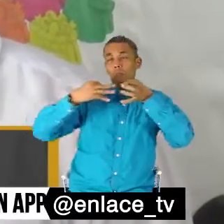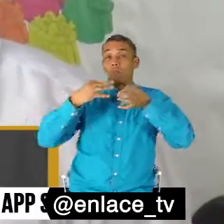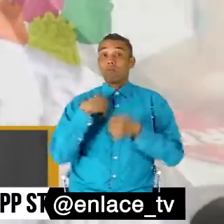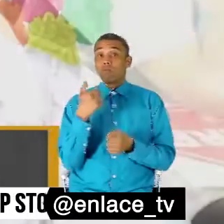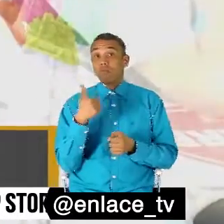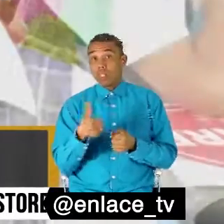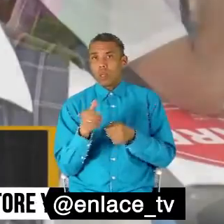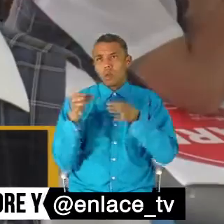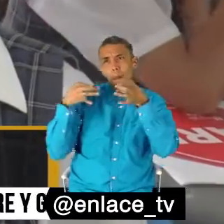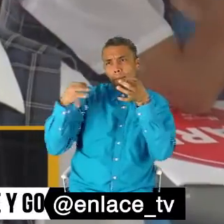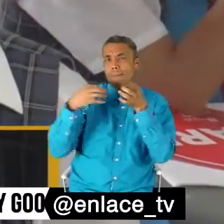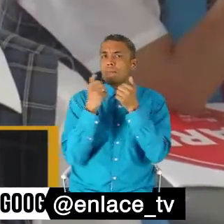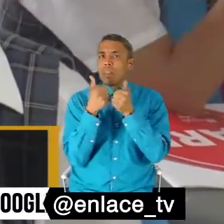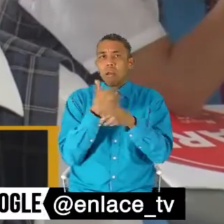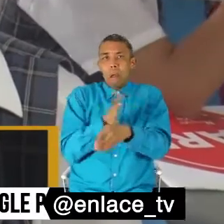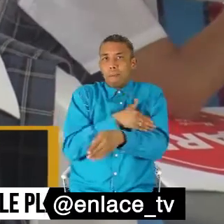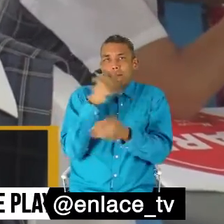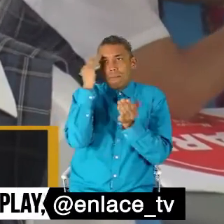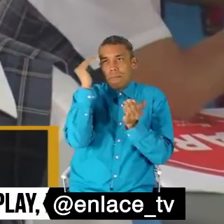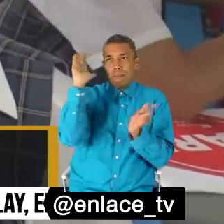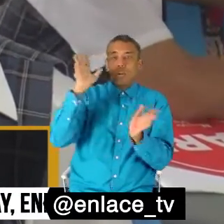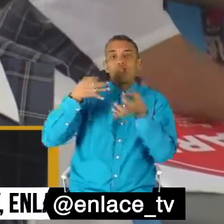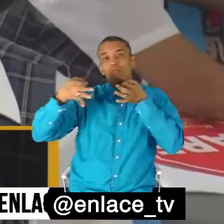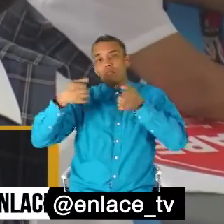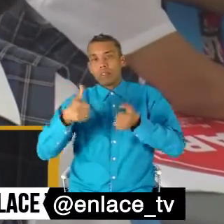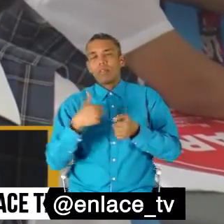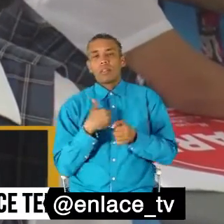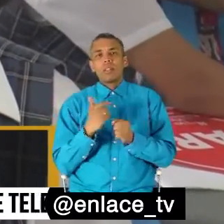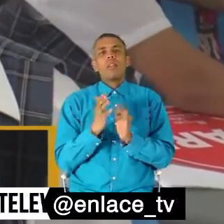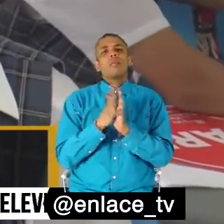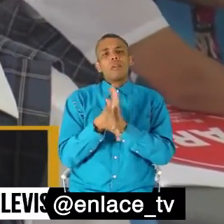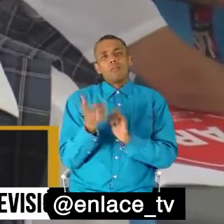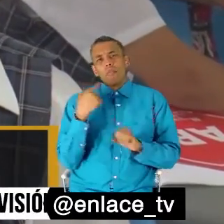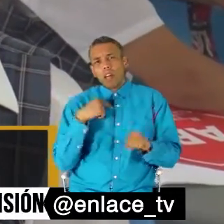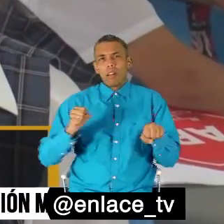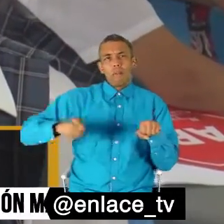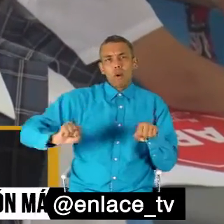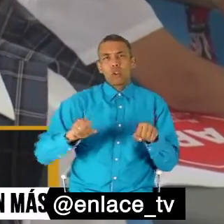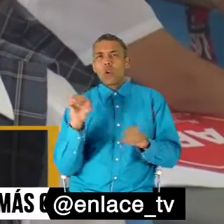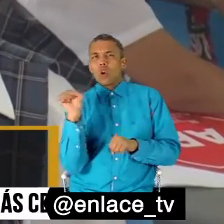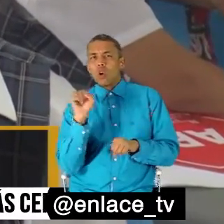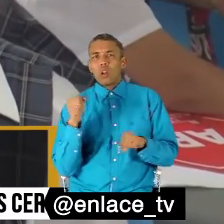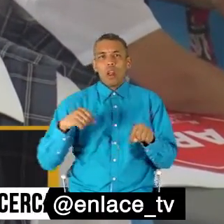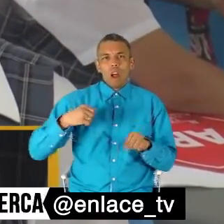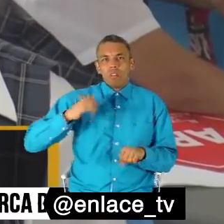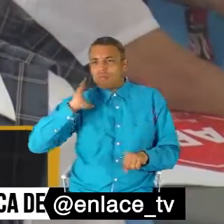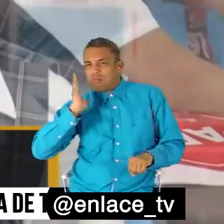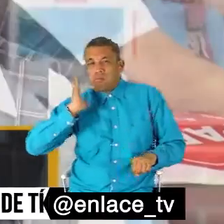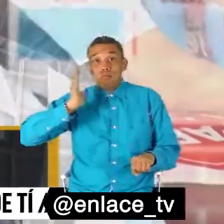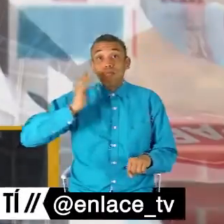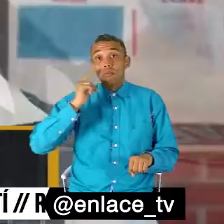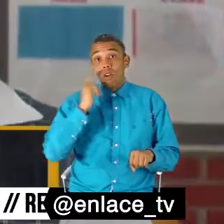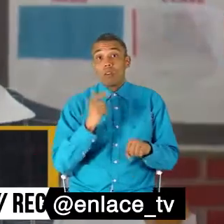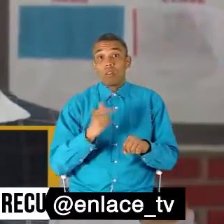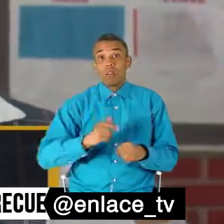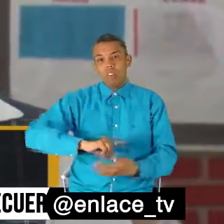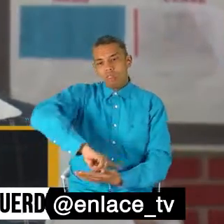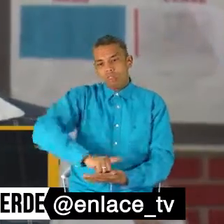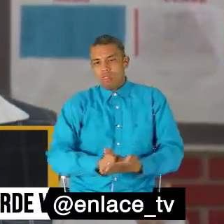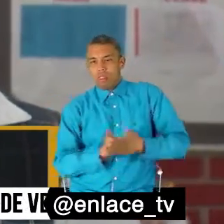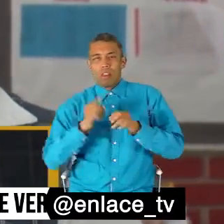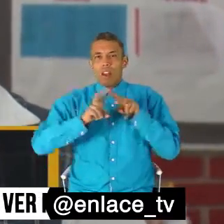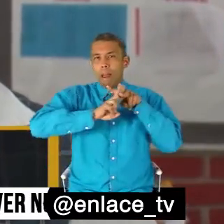nos explicaron muy bien. Que hay que tener más cuidado sobre la velocidad de los carros, de todos los tránsitos. No, pues de verdad